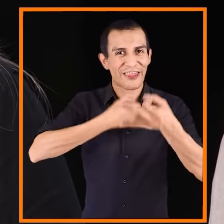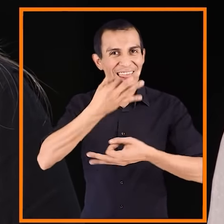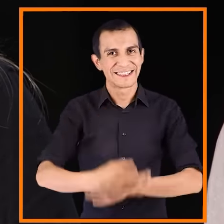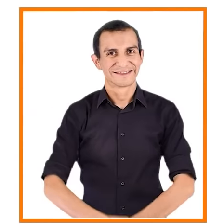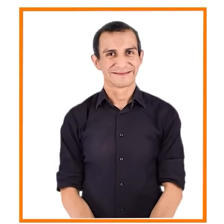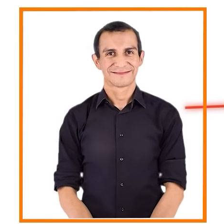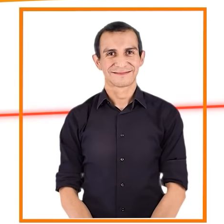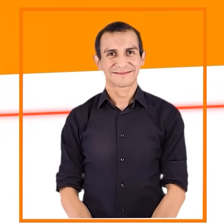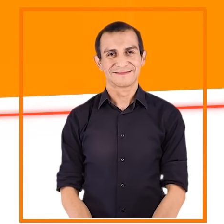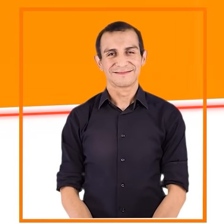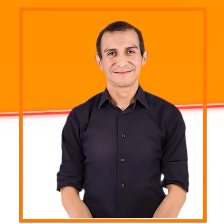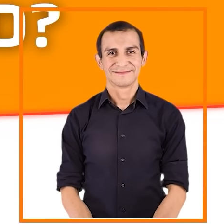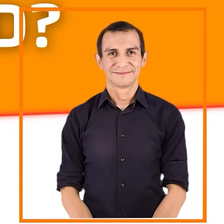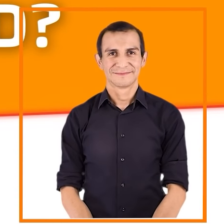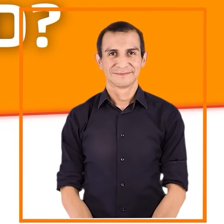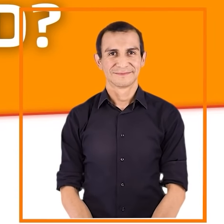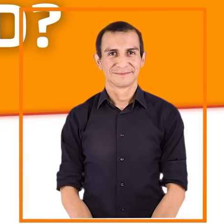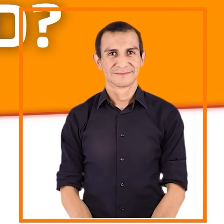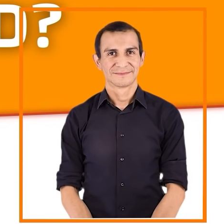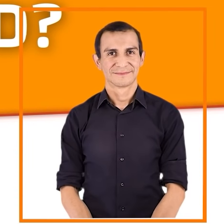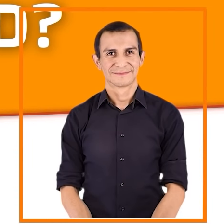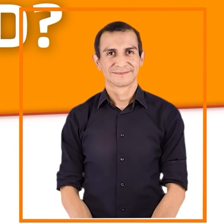trabajo.